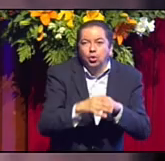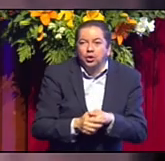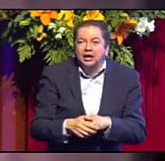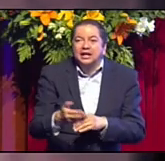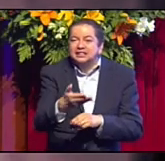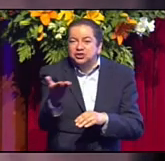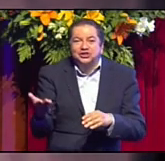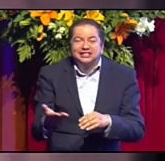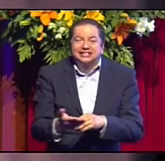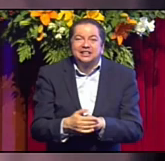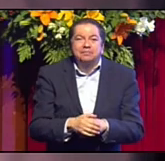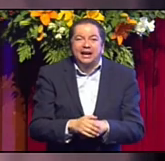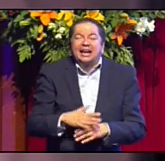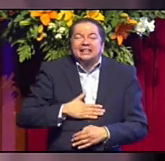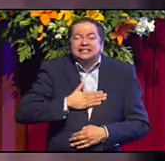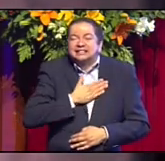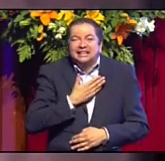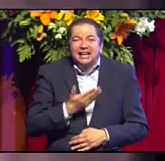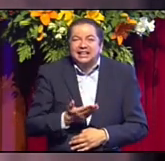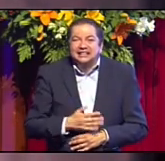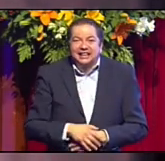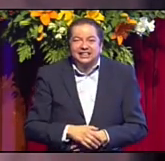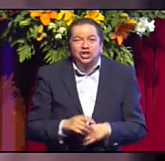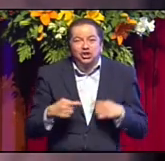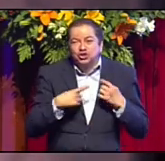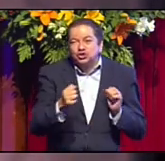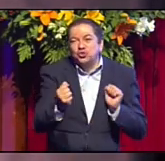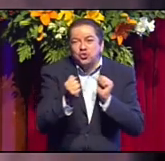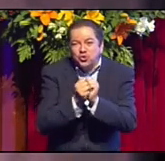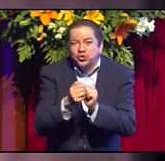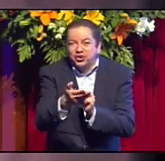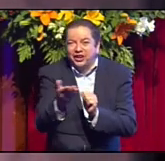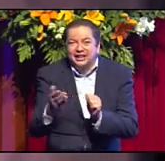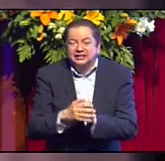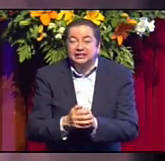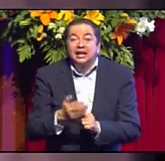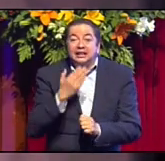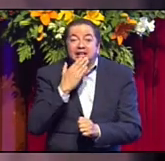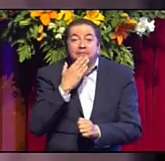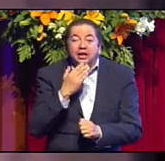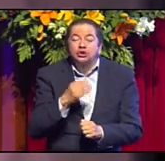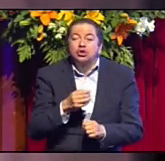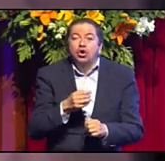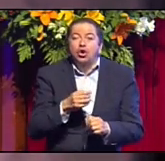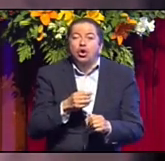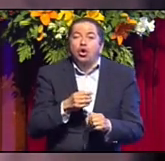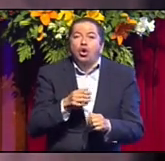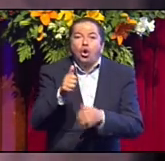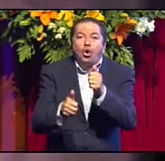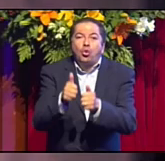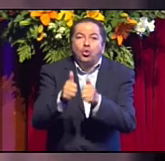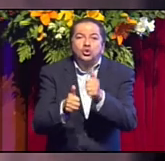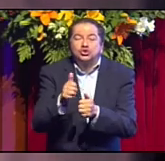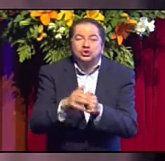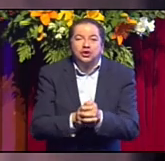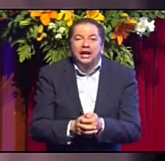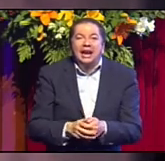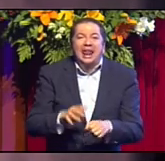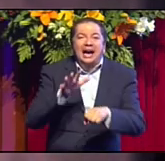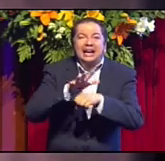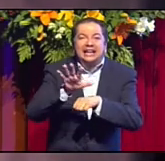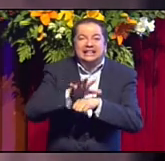que se sintieran que estamos con ella. Y a su vez hicimos un concurso donde las 15, creo,